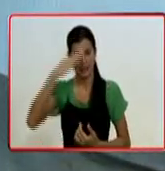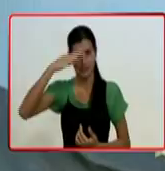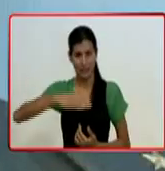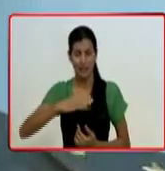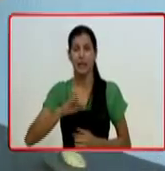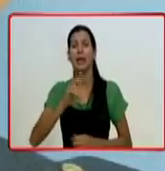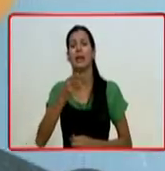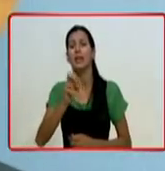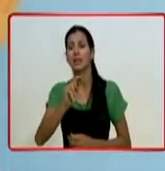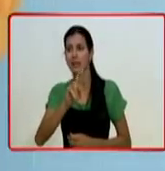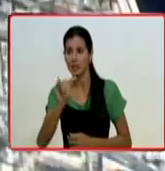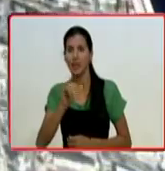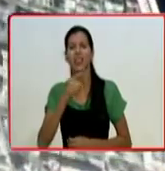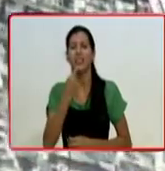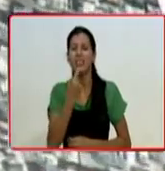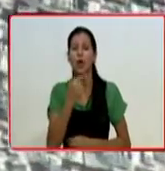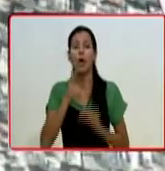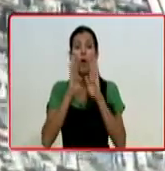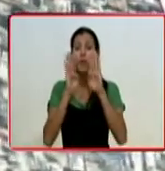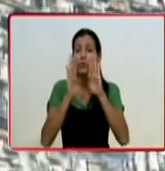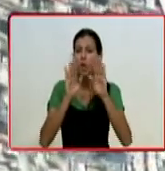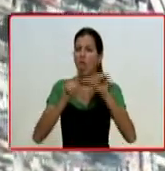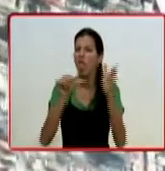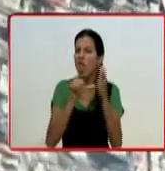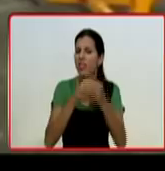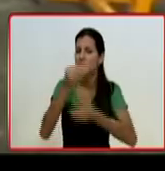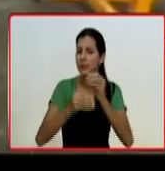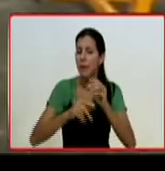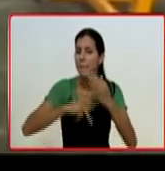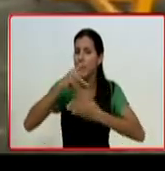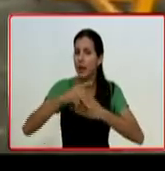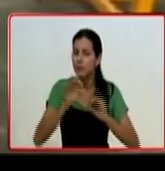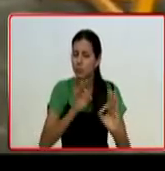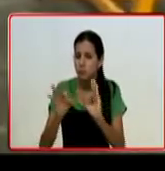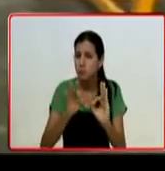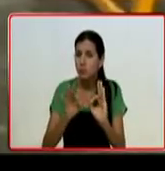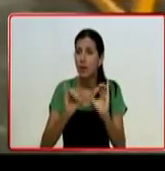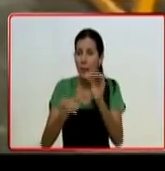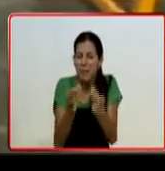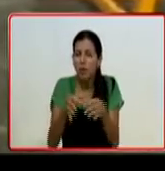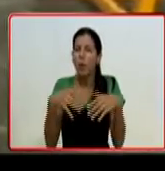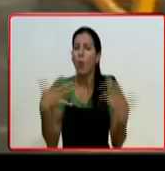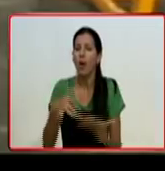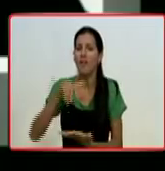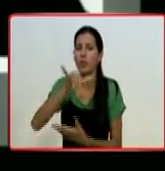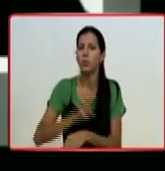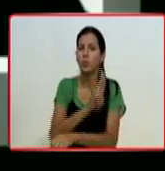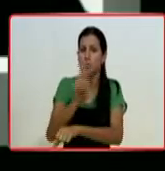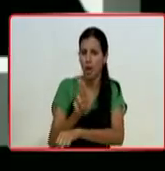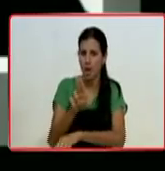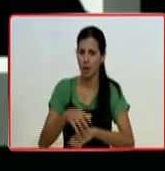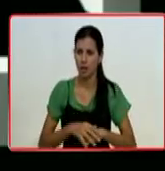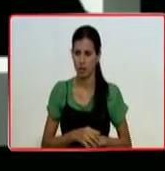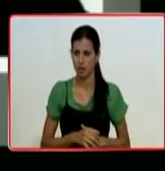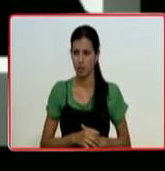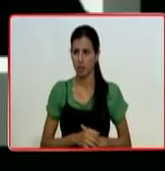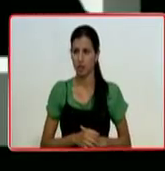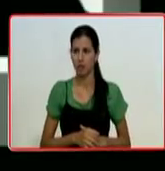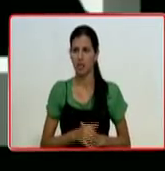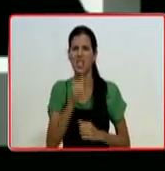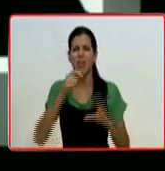también declaró en dónde se había realizado y explicó los planes con el avión que iban a utilizar. ¿Qué tipo de avión? En el equipo de